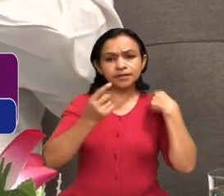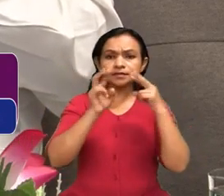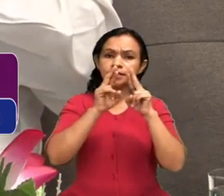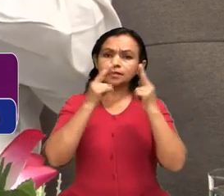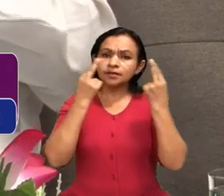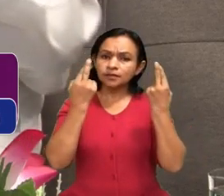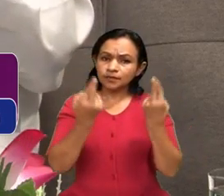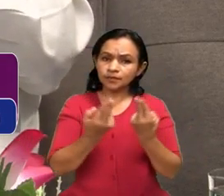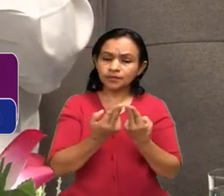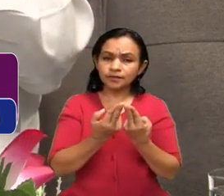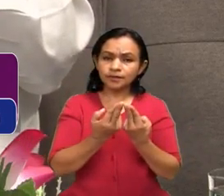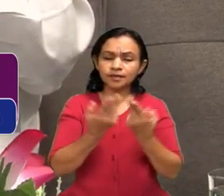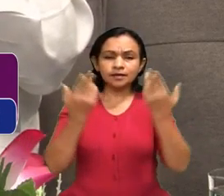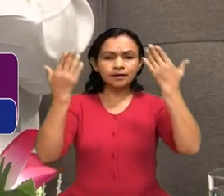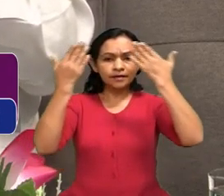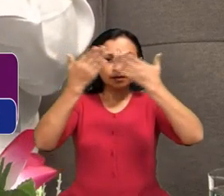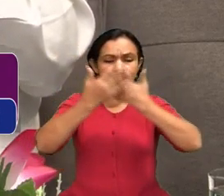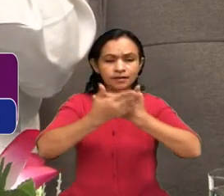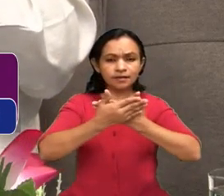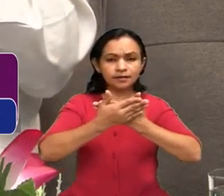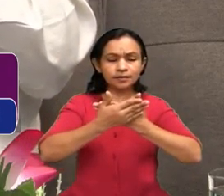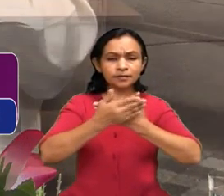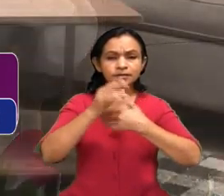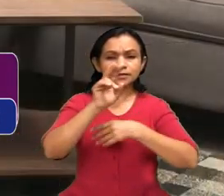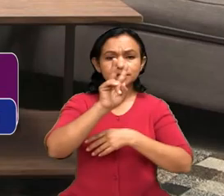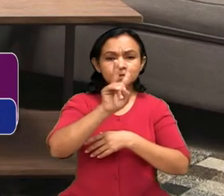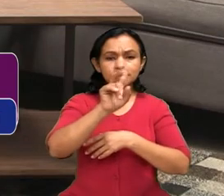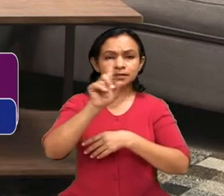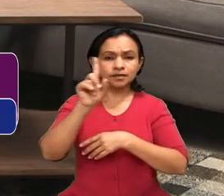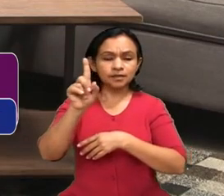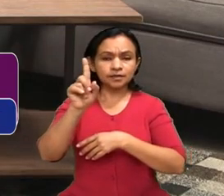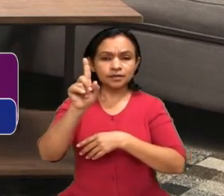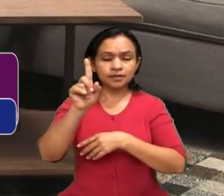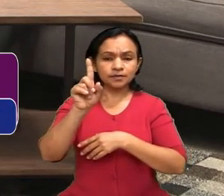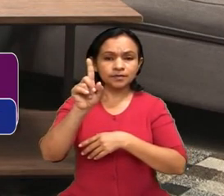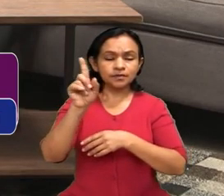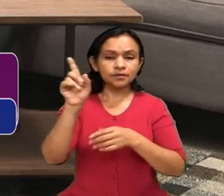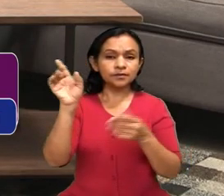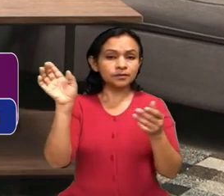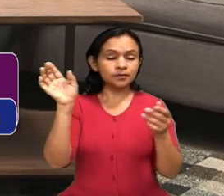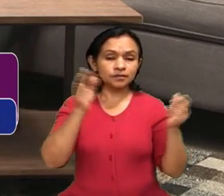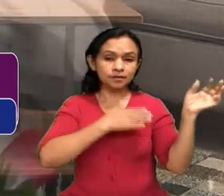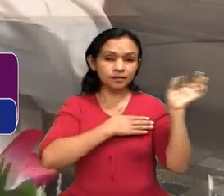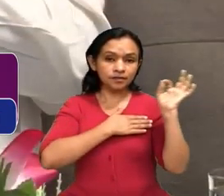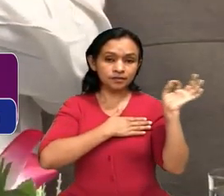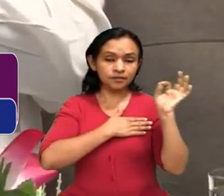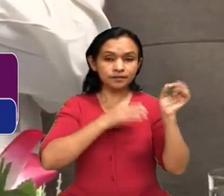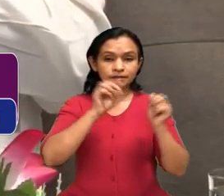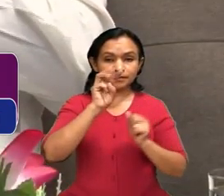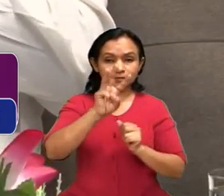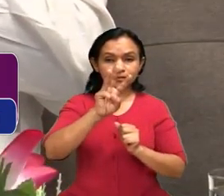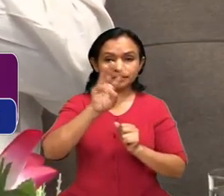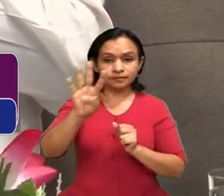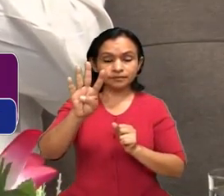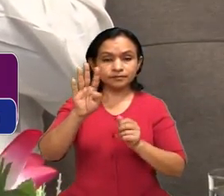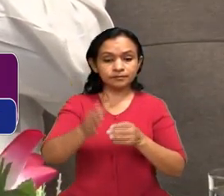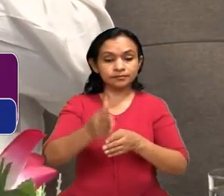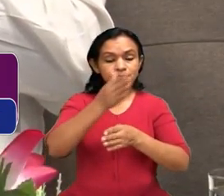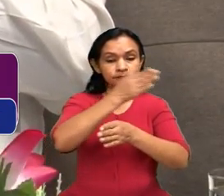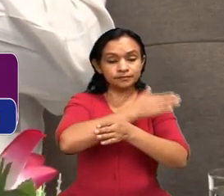precisamente en la noche del 21 de febrero del 34, a él le llega, dos días